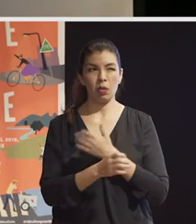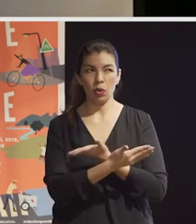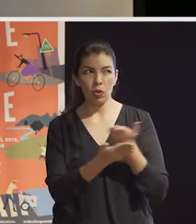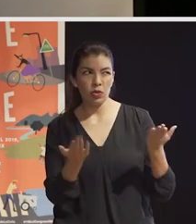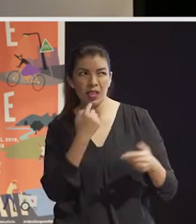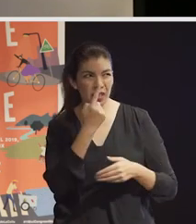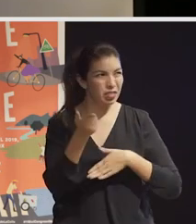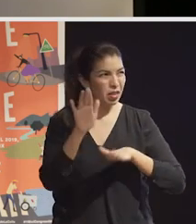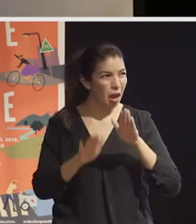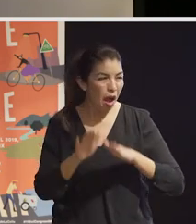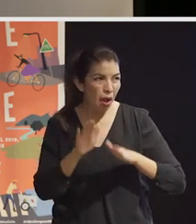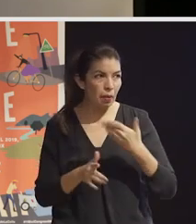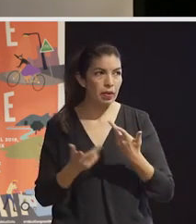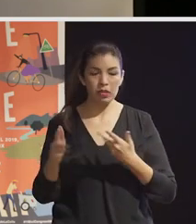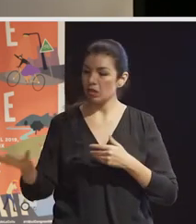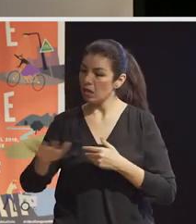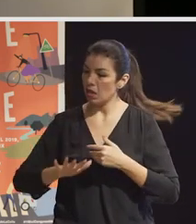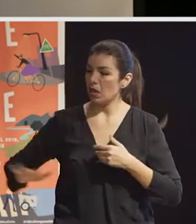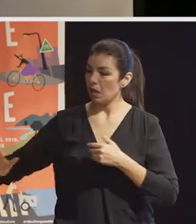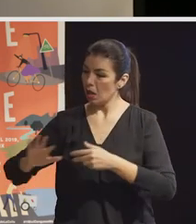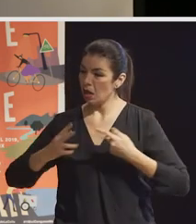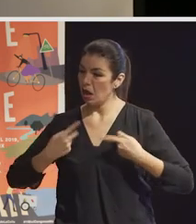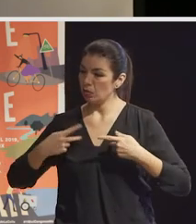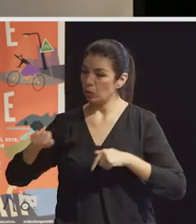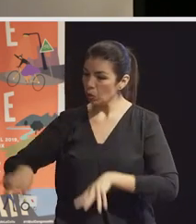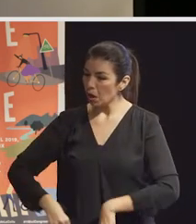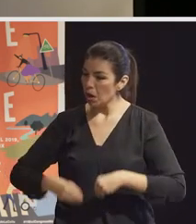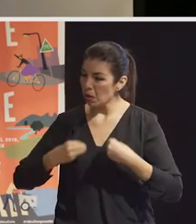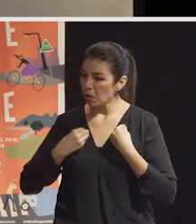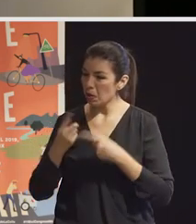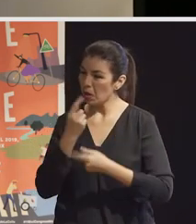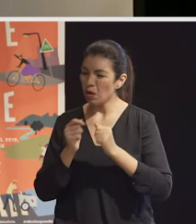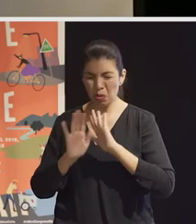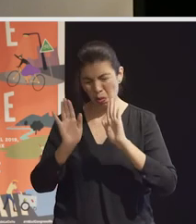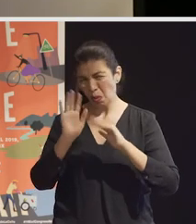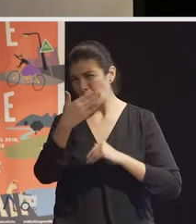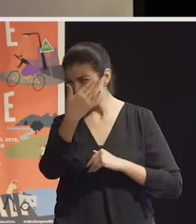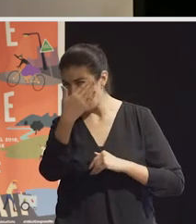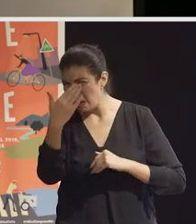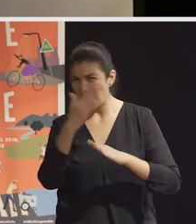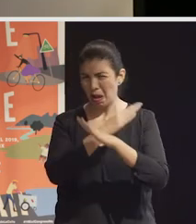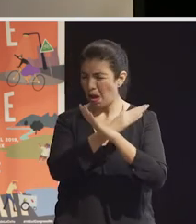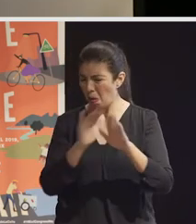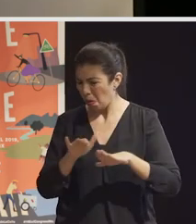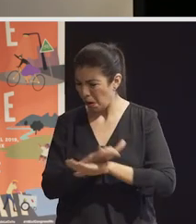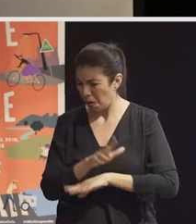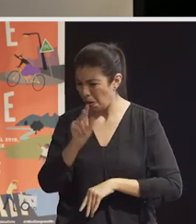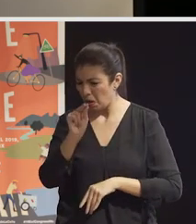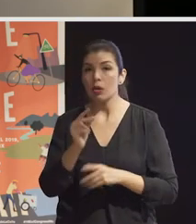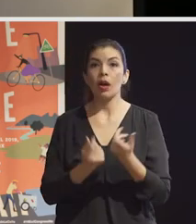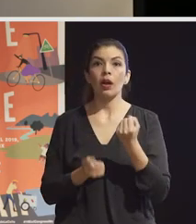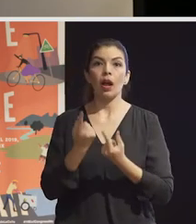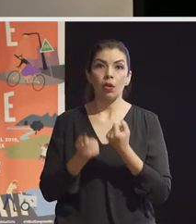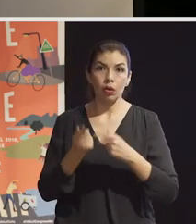comunidad o de la o de la comunidad la gente de escasos recursos que también tienen en ese tipo de comunidades